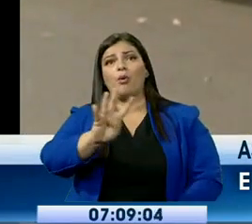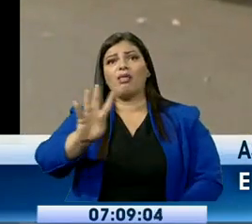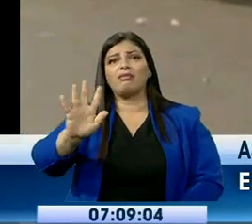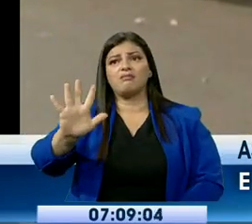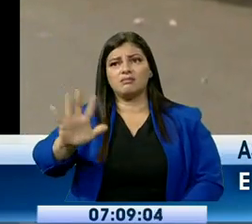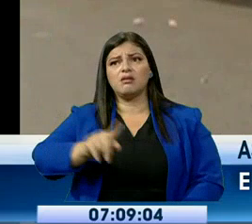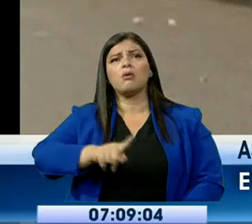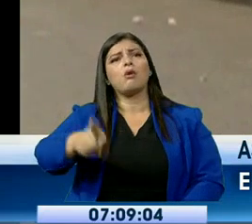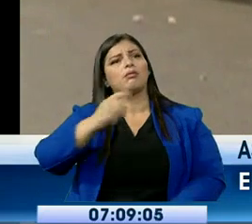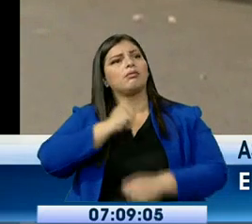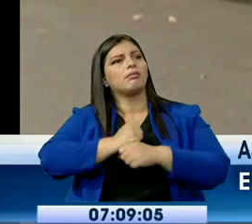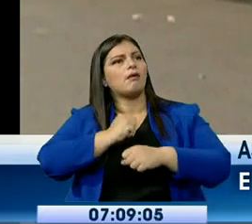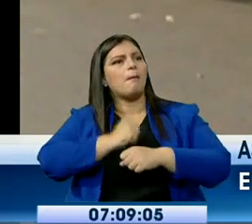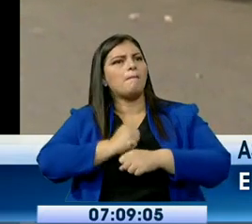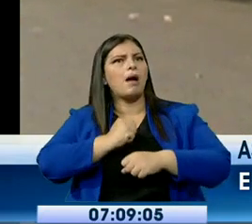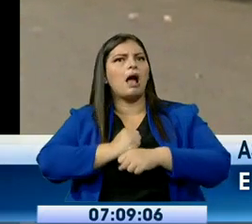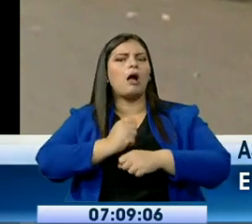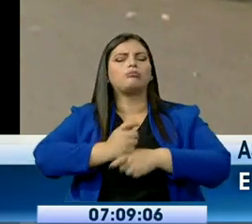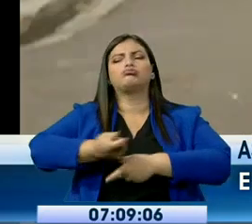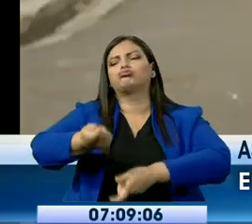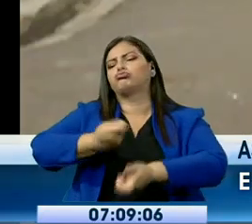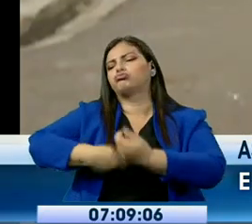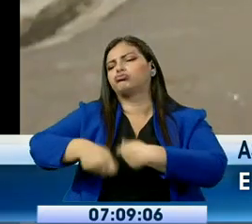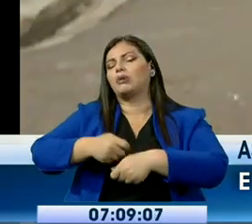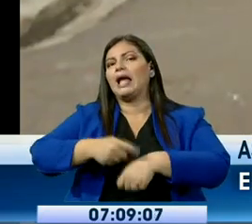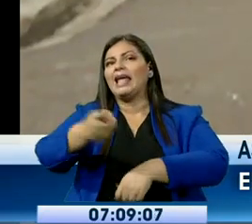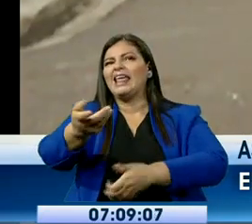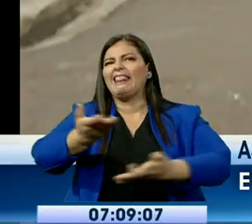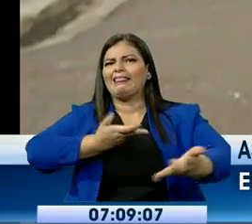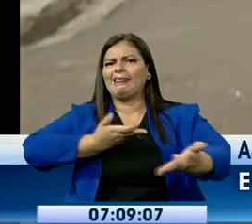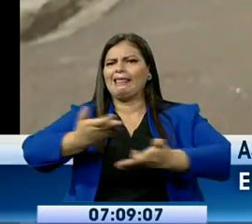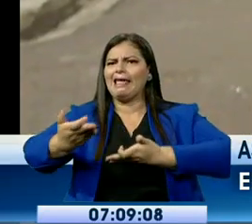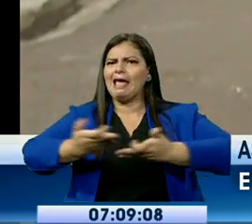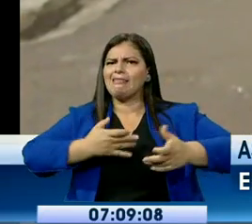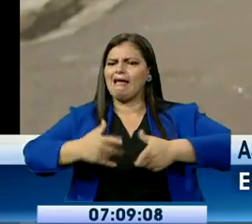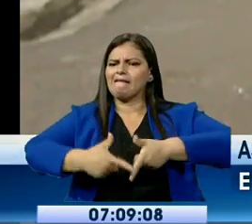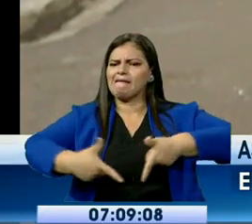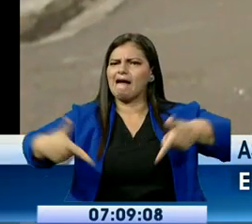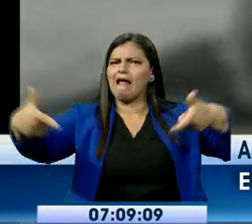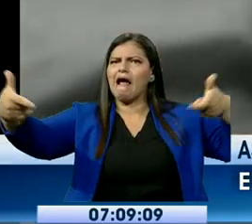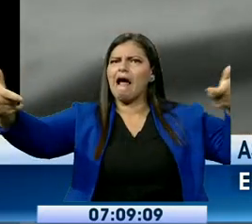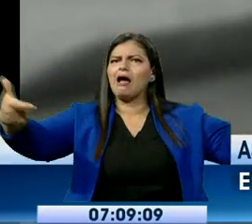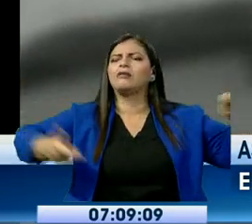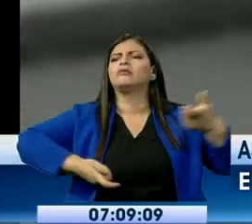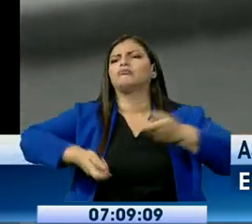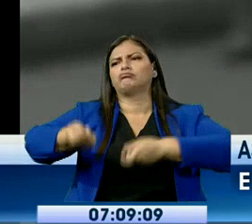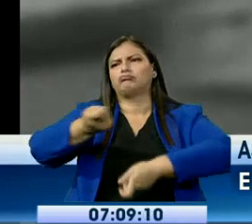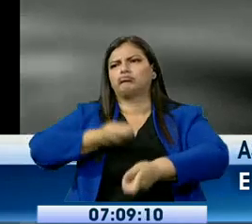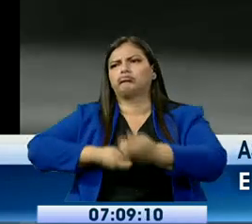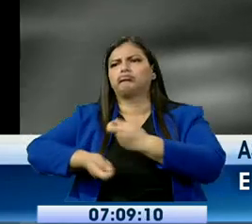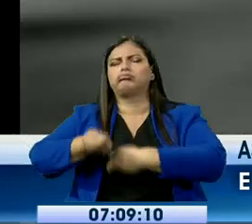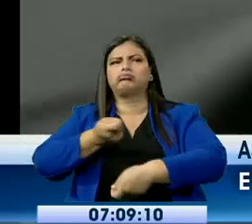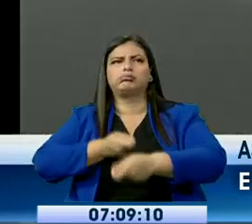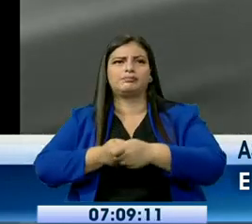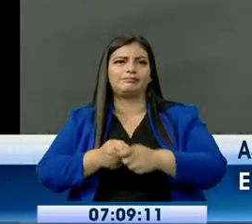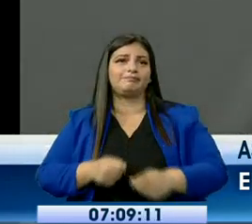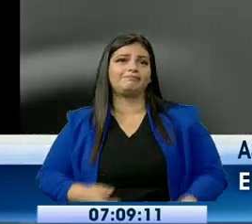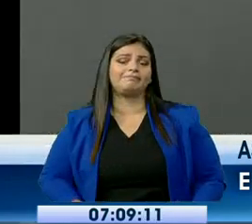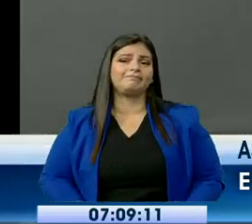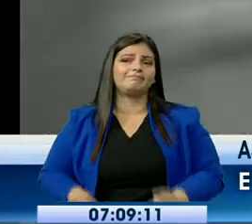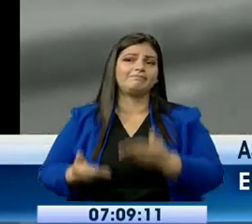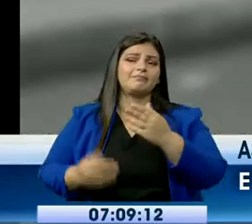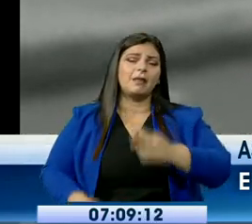casa y de la despensa más visitada en ese barrio, de la cooperativa Esmeraldas Chiquito en el sur de Guayaquil, no solo por